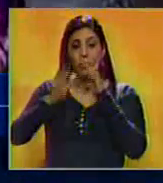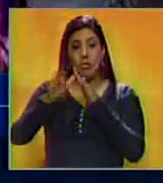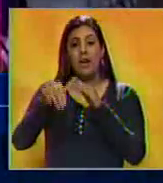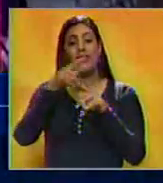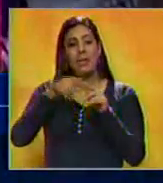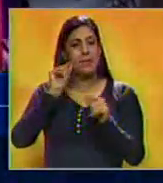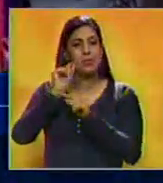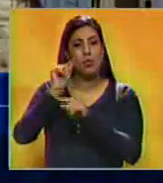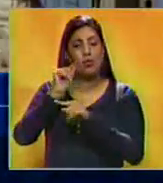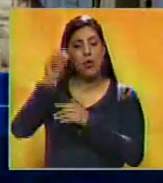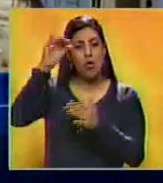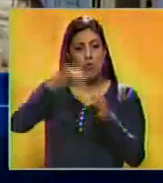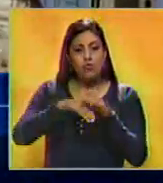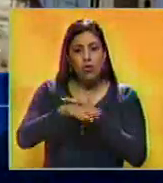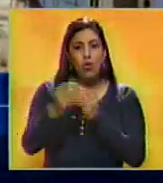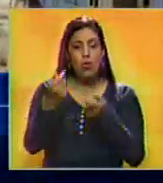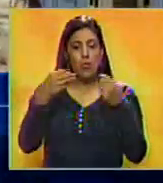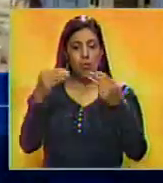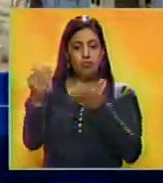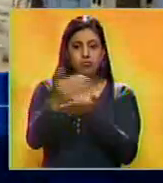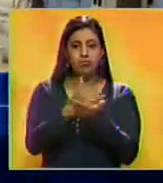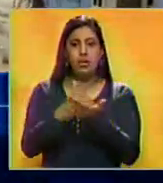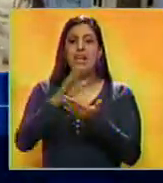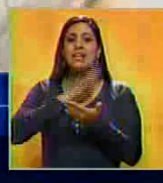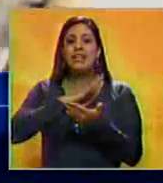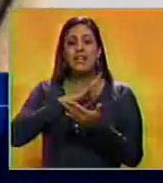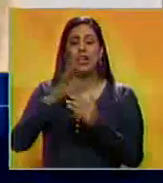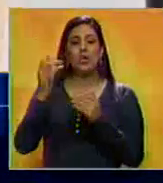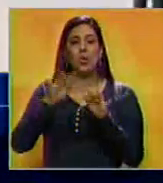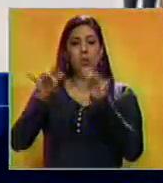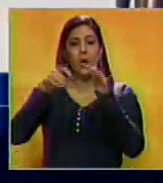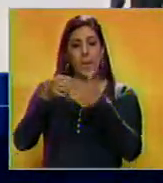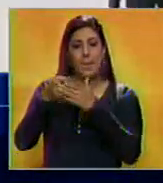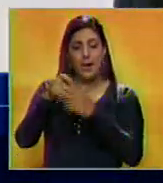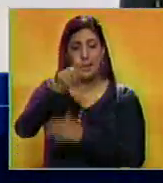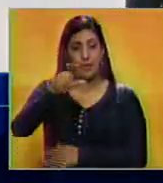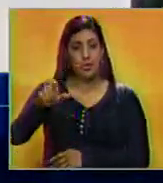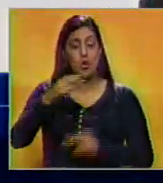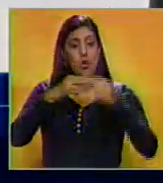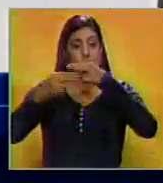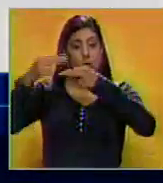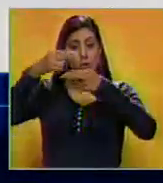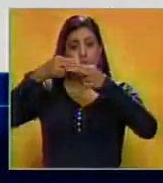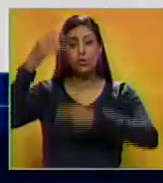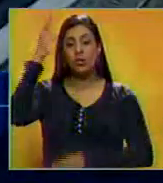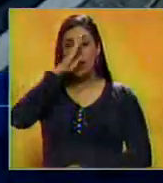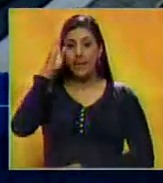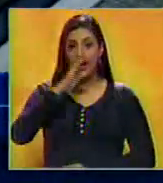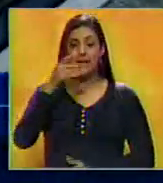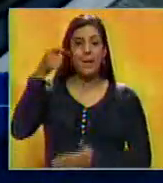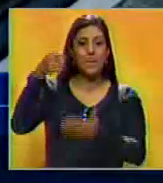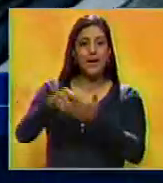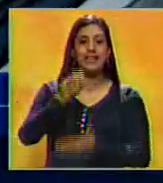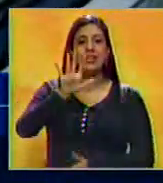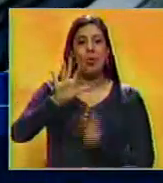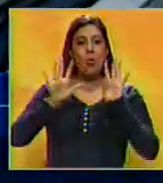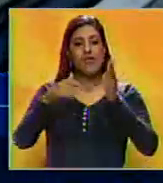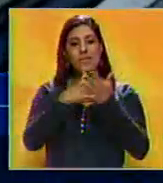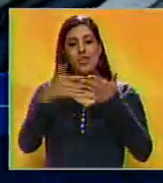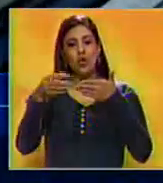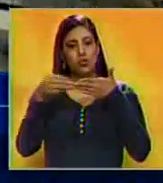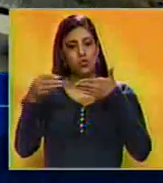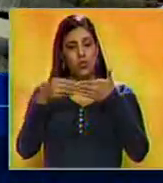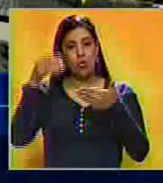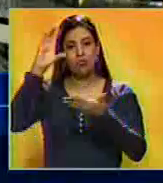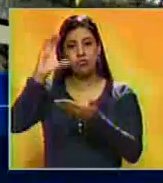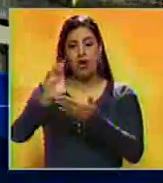como el reclamo de fondos públicos que pudieron convertirse en sobornos. La constructora brasileña habría pagado 59 millones de